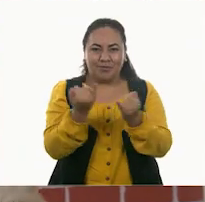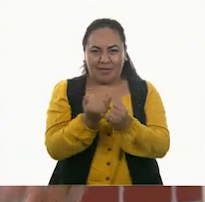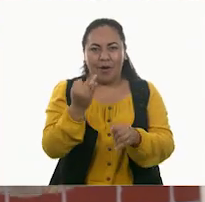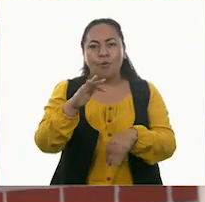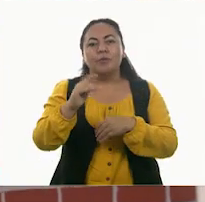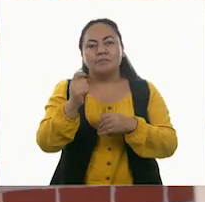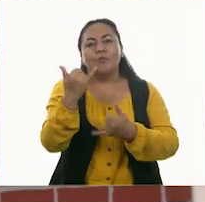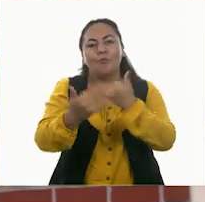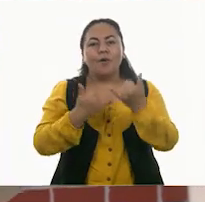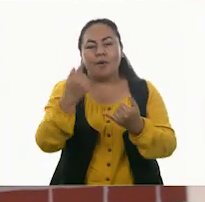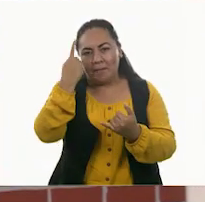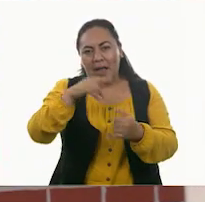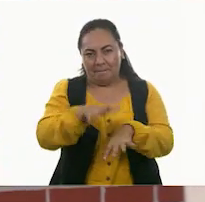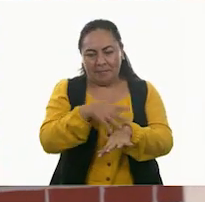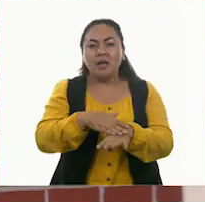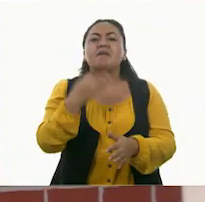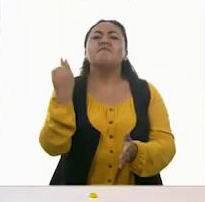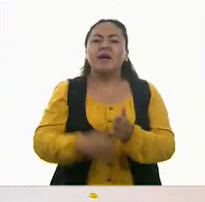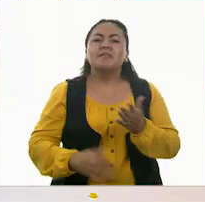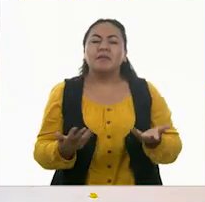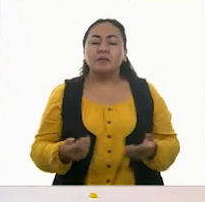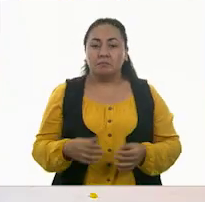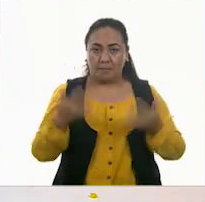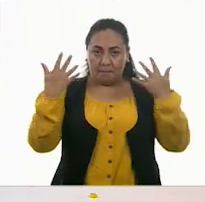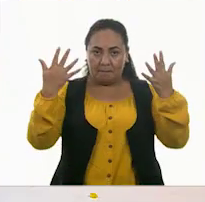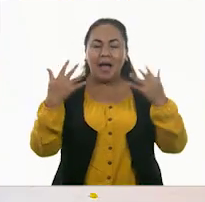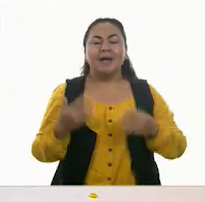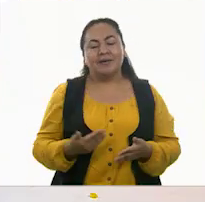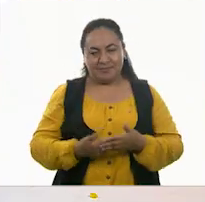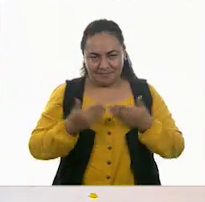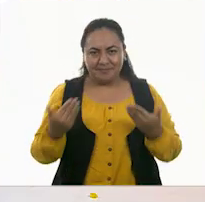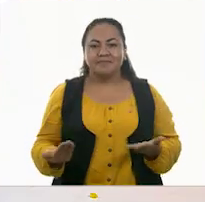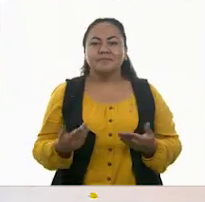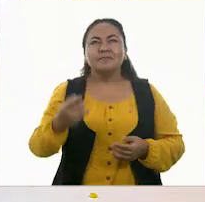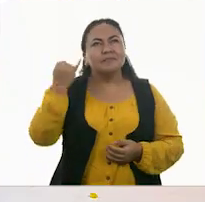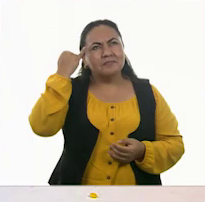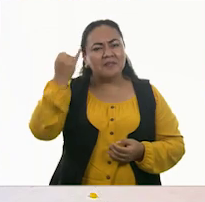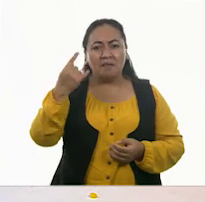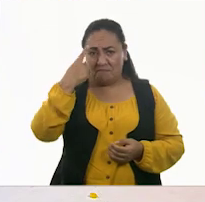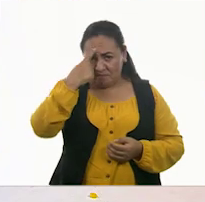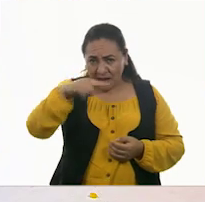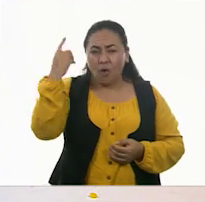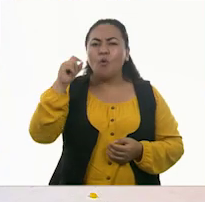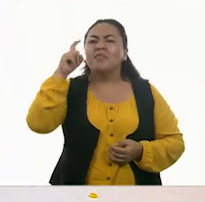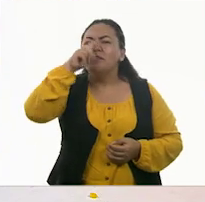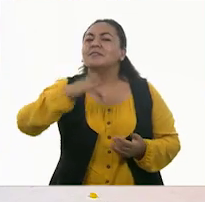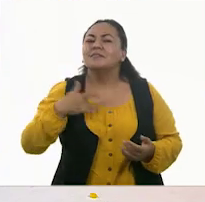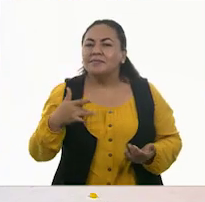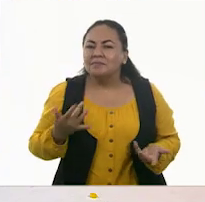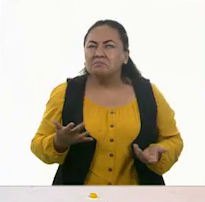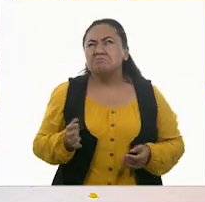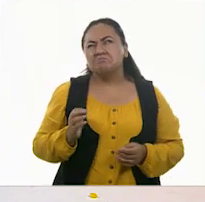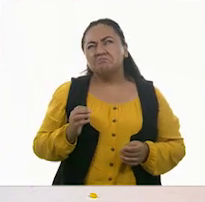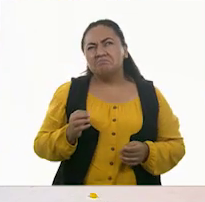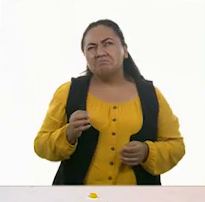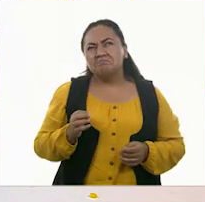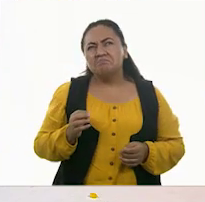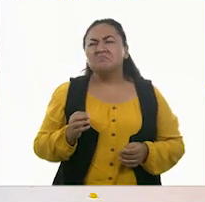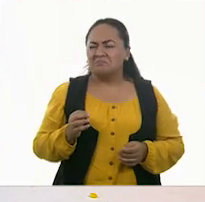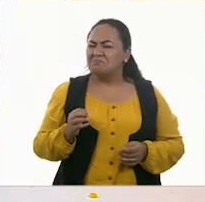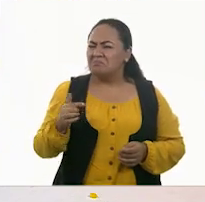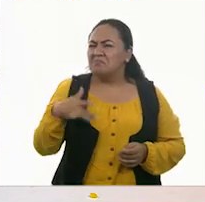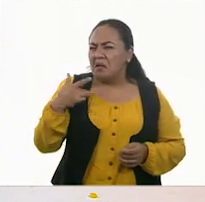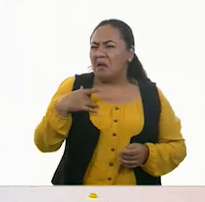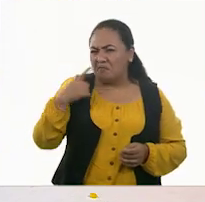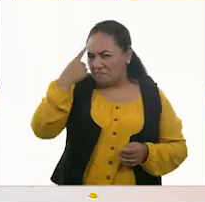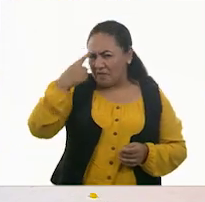pies. ¿Qué nos faltaría, Aníbal? ¿Las manos? Venga. ¿Crees tú que sea más fácil o más difícil? Puede ser que sea más fácil siempre y cuando lo haga